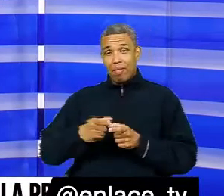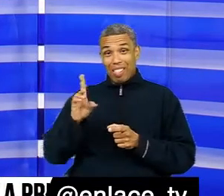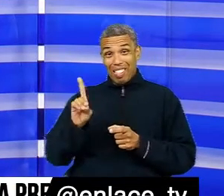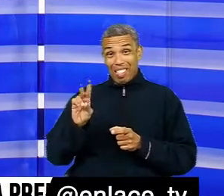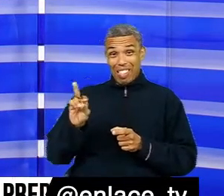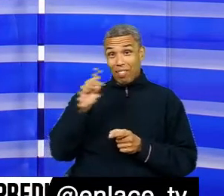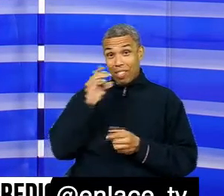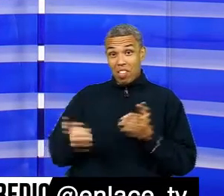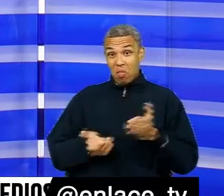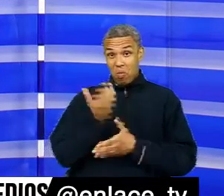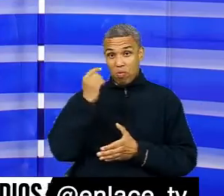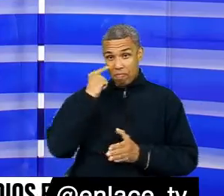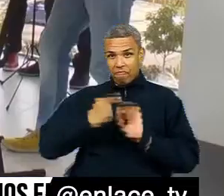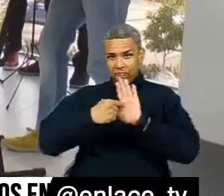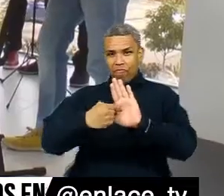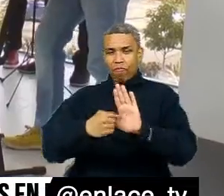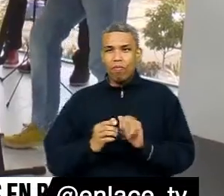Barranca Bermeja.